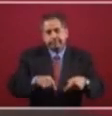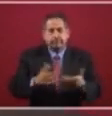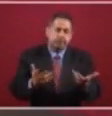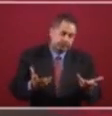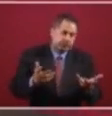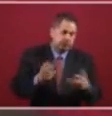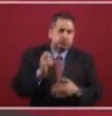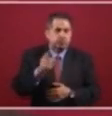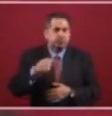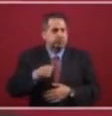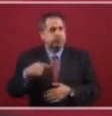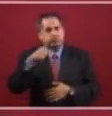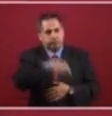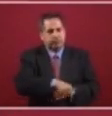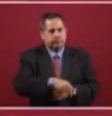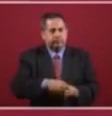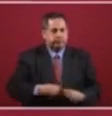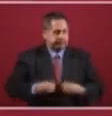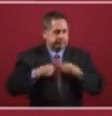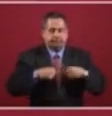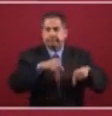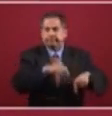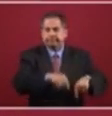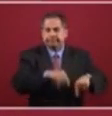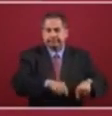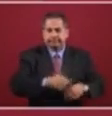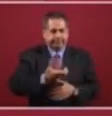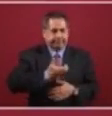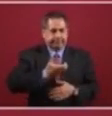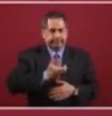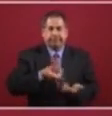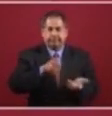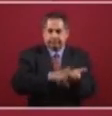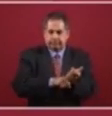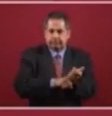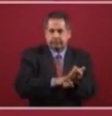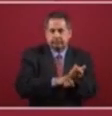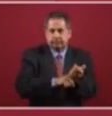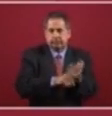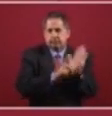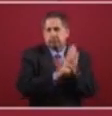voy a vivir aquí en Palacio,